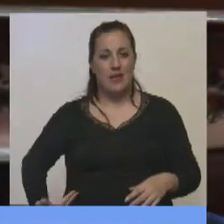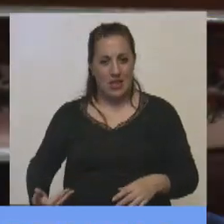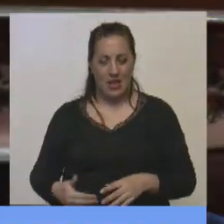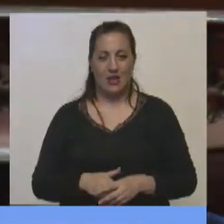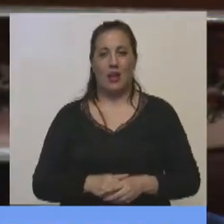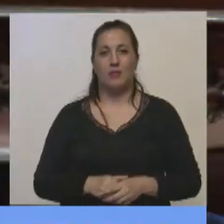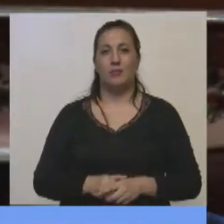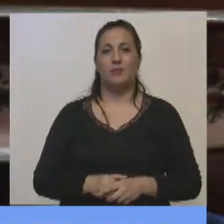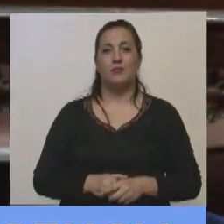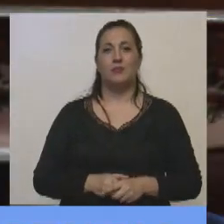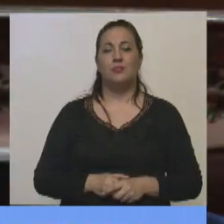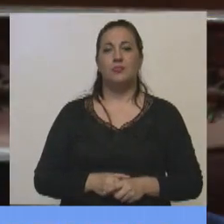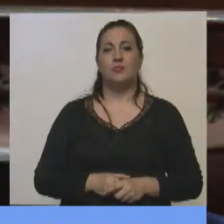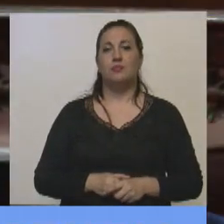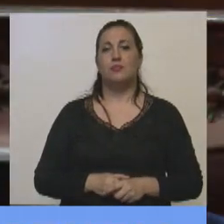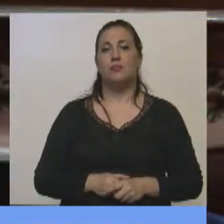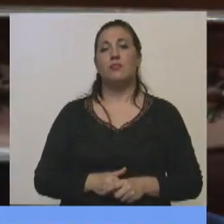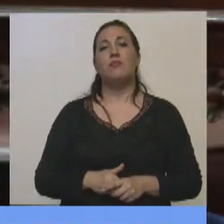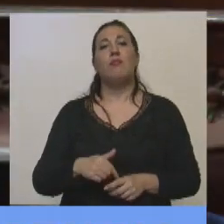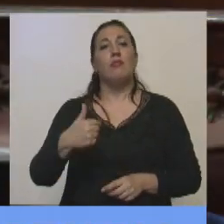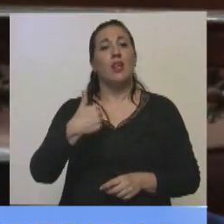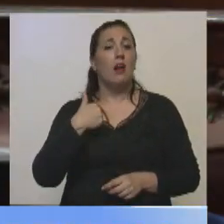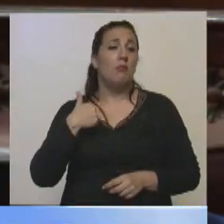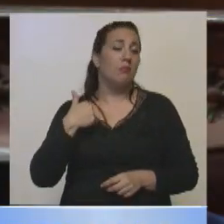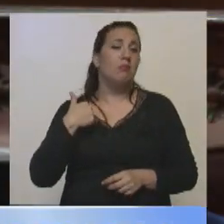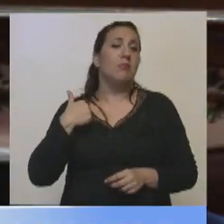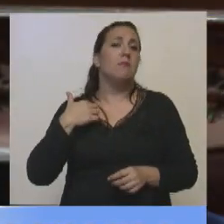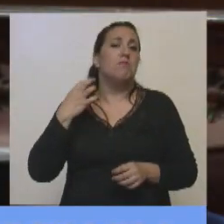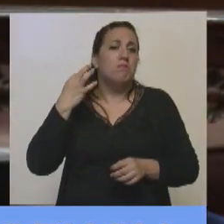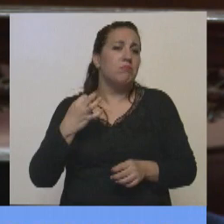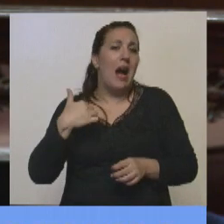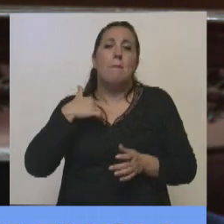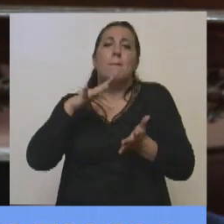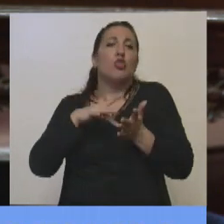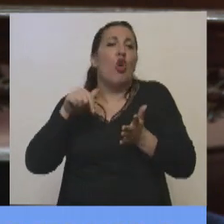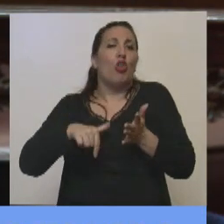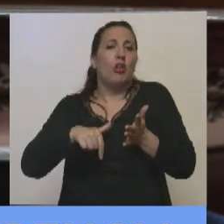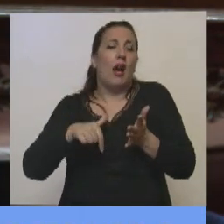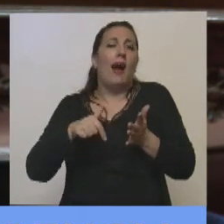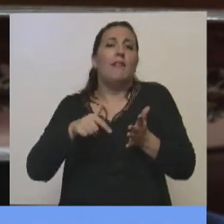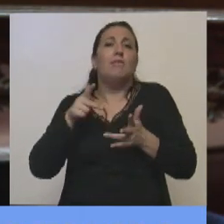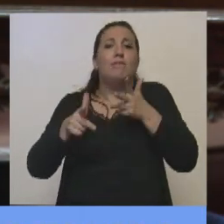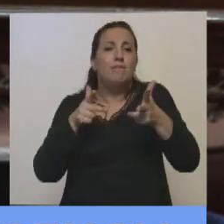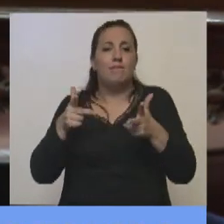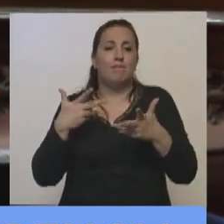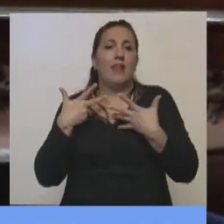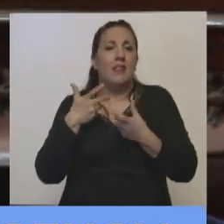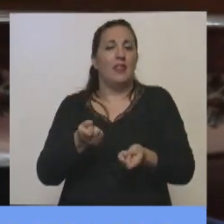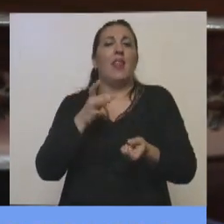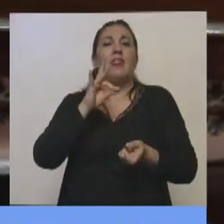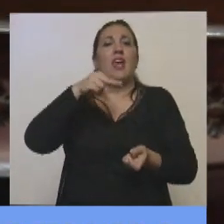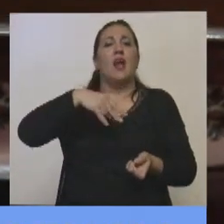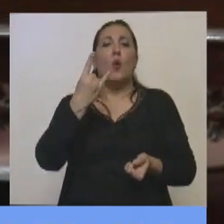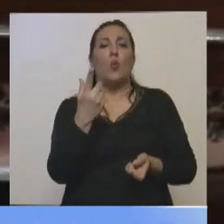tienta a mí me toca argumentar y defender la vigencia del dnu 391